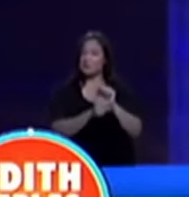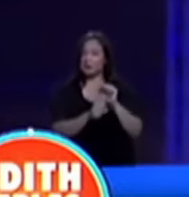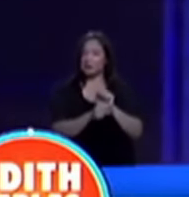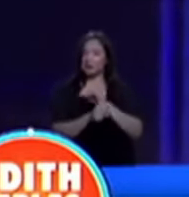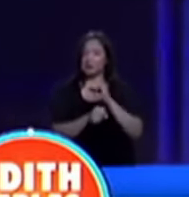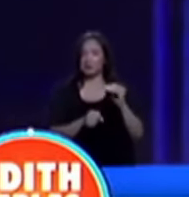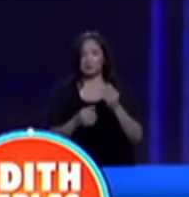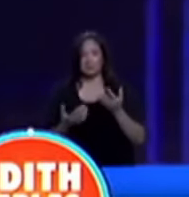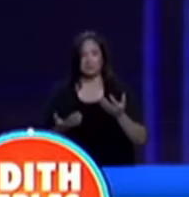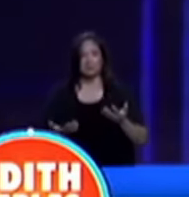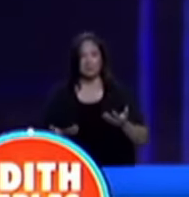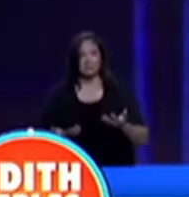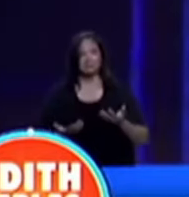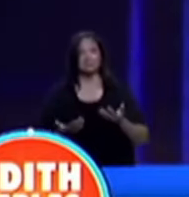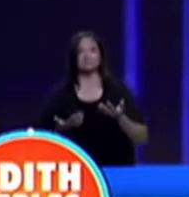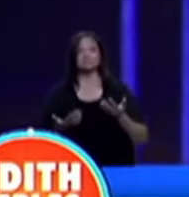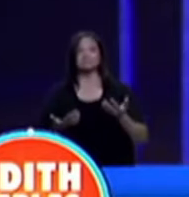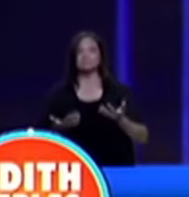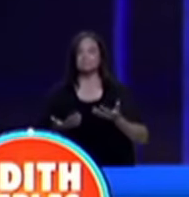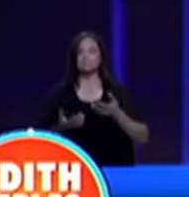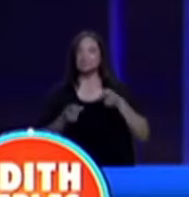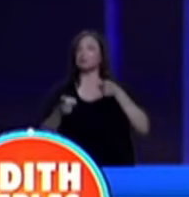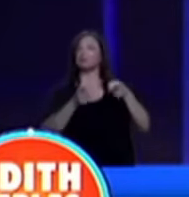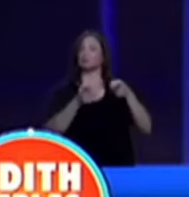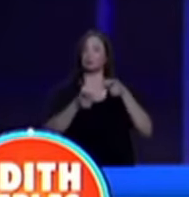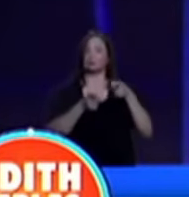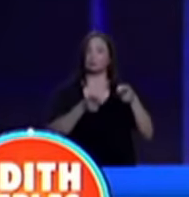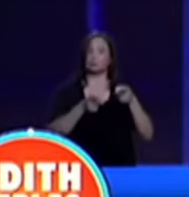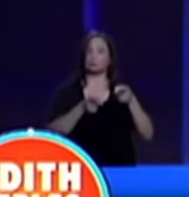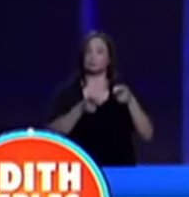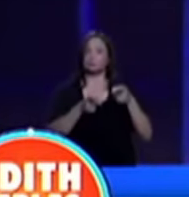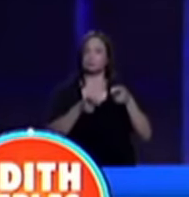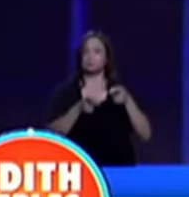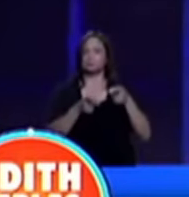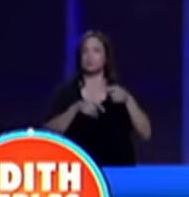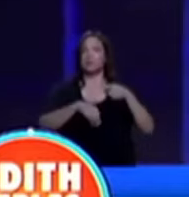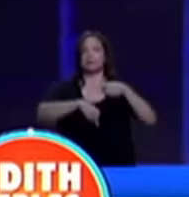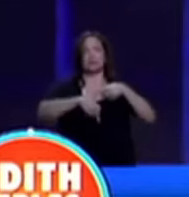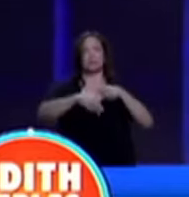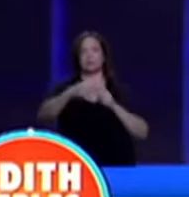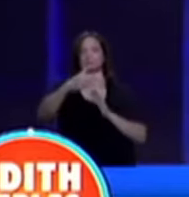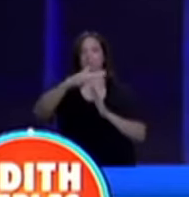trabajar de forma que controlen. Tiempo.